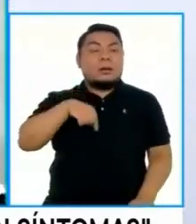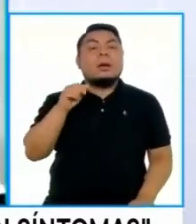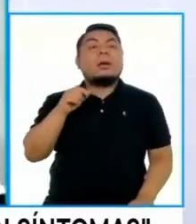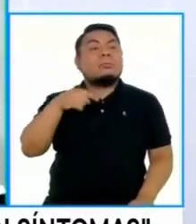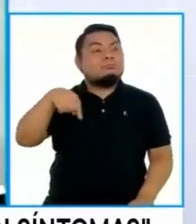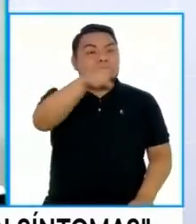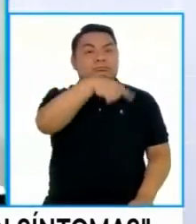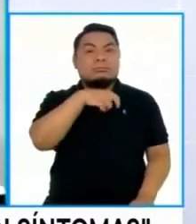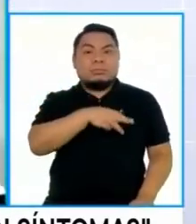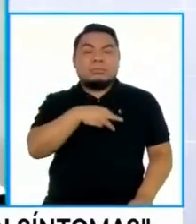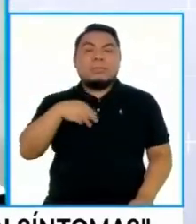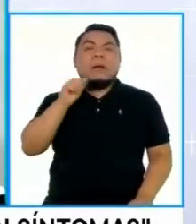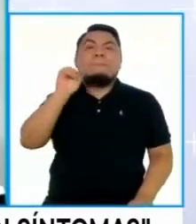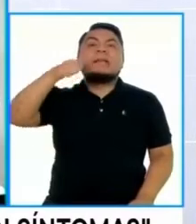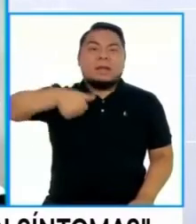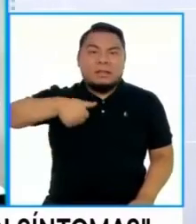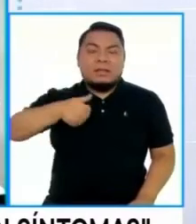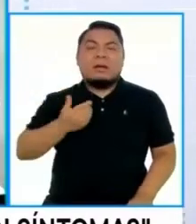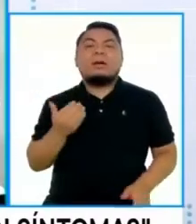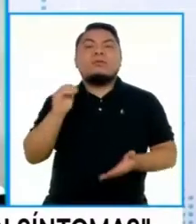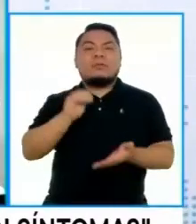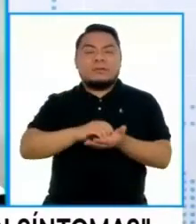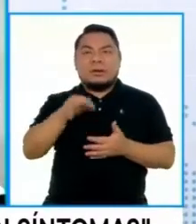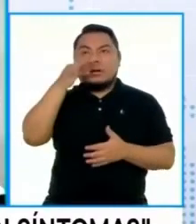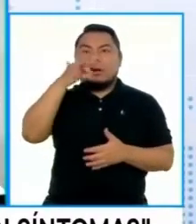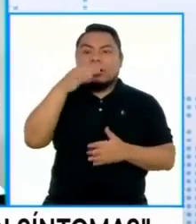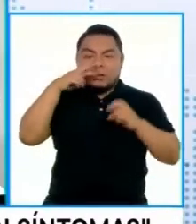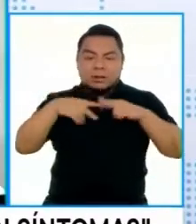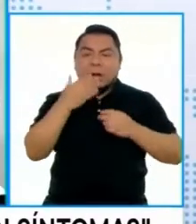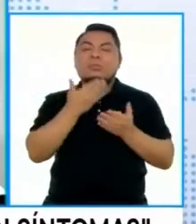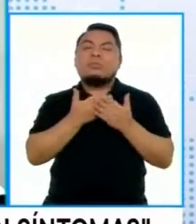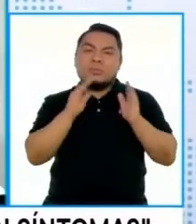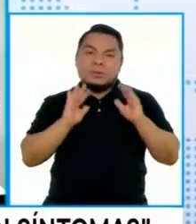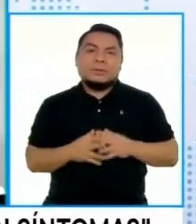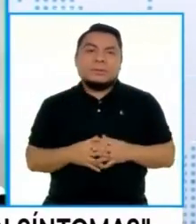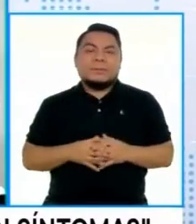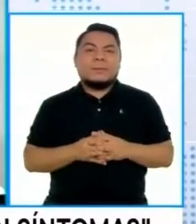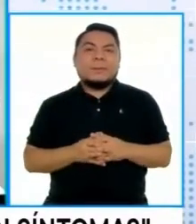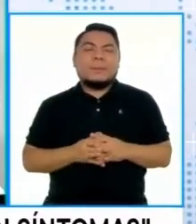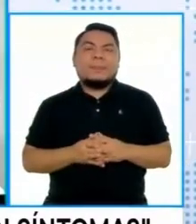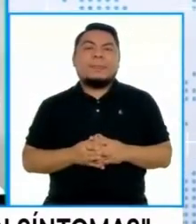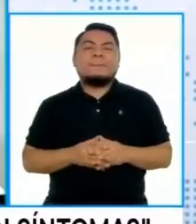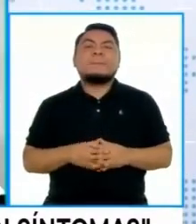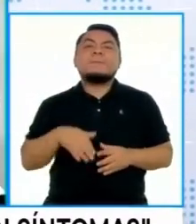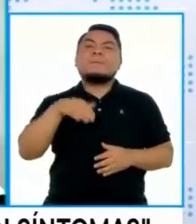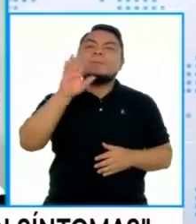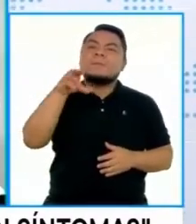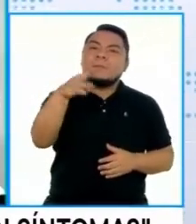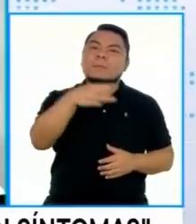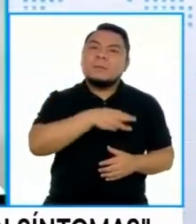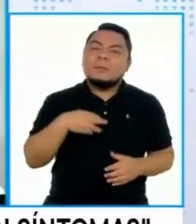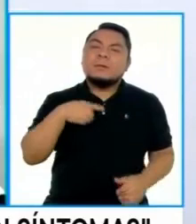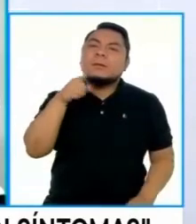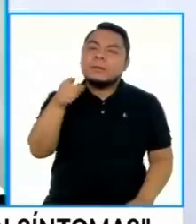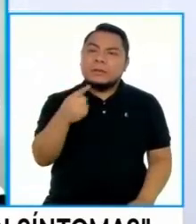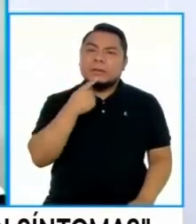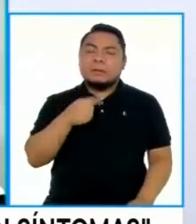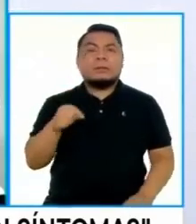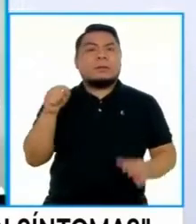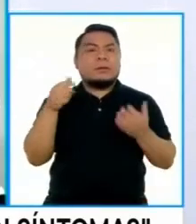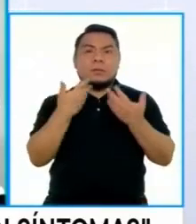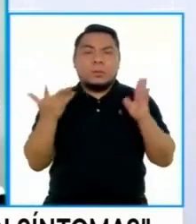para simplemente estar tranquilos y tranquilas de que todo está bien. Primera ministra, usted ha señalado que en realidad no hay planes